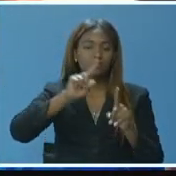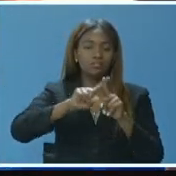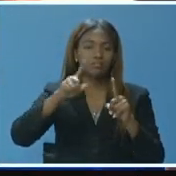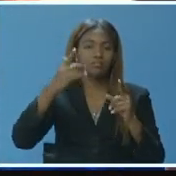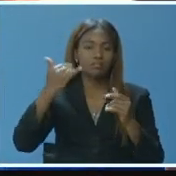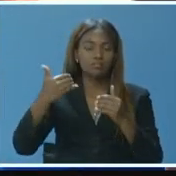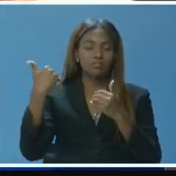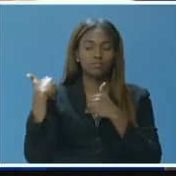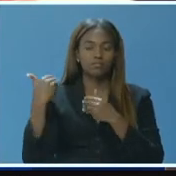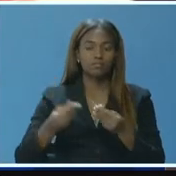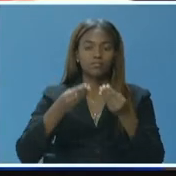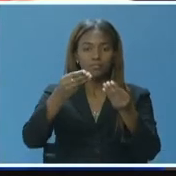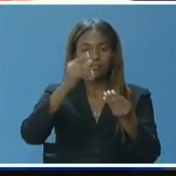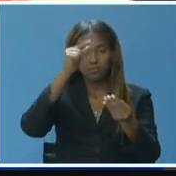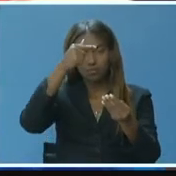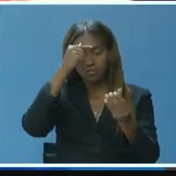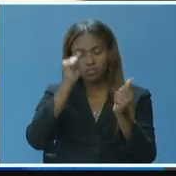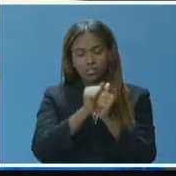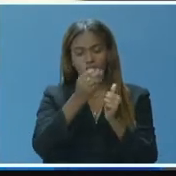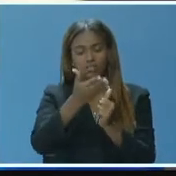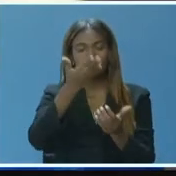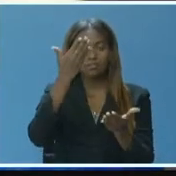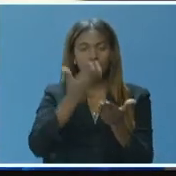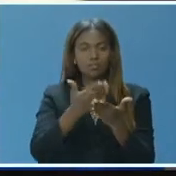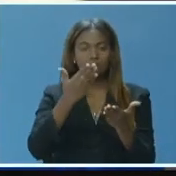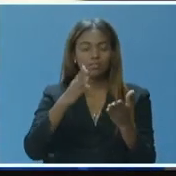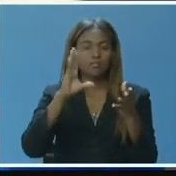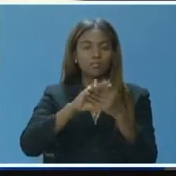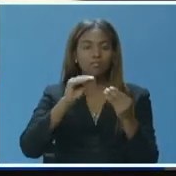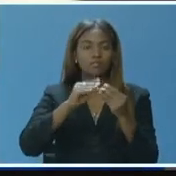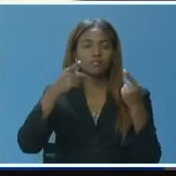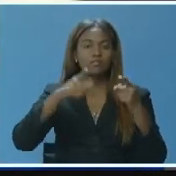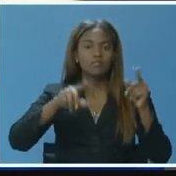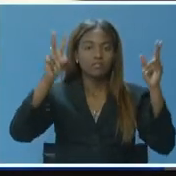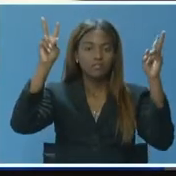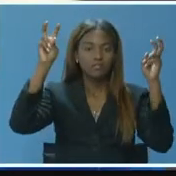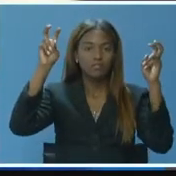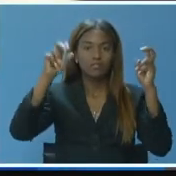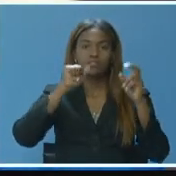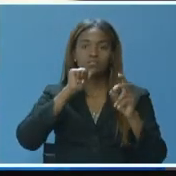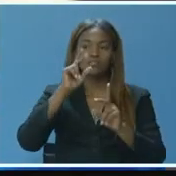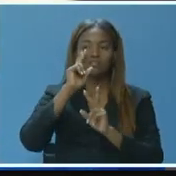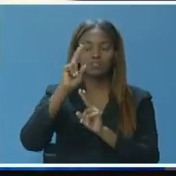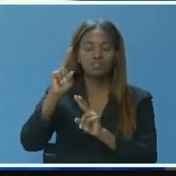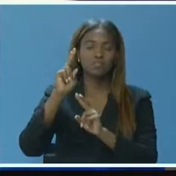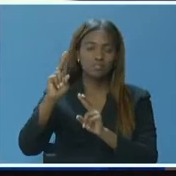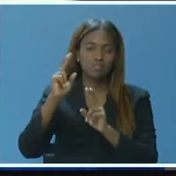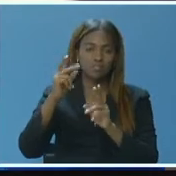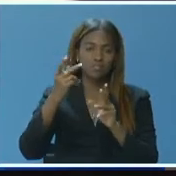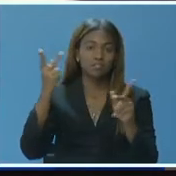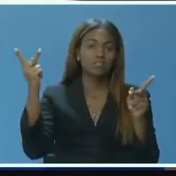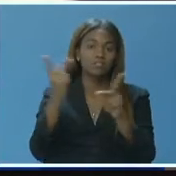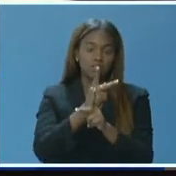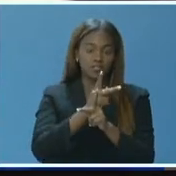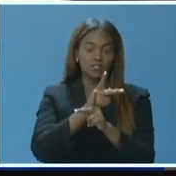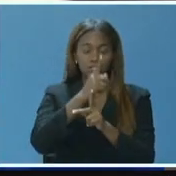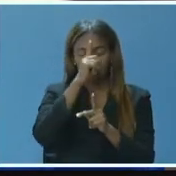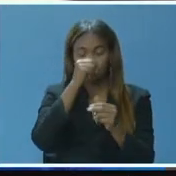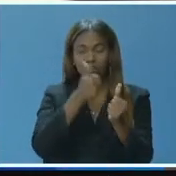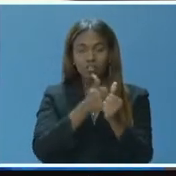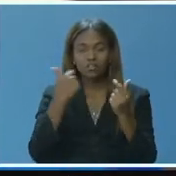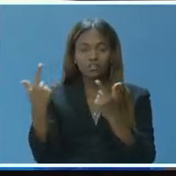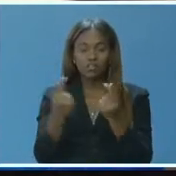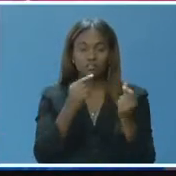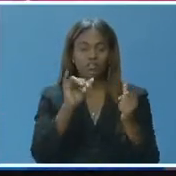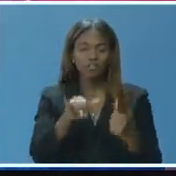hoy por el gobierno, en la que se justifica el cese por una supuesta falta administrativa grave cometida por parte de